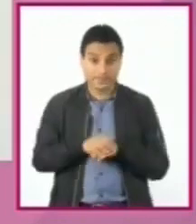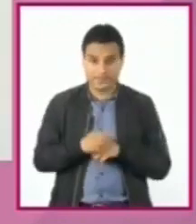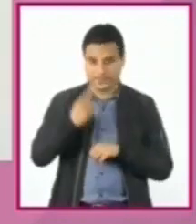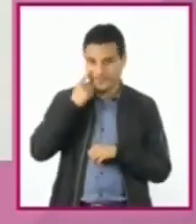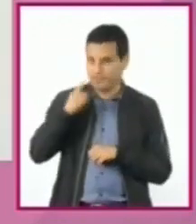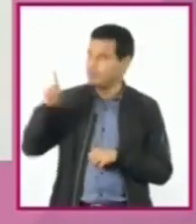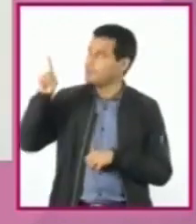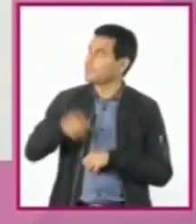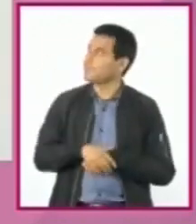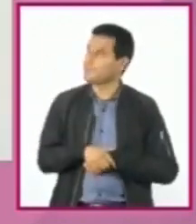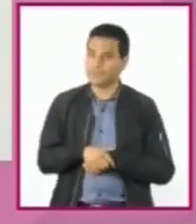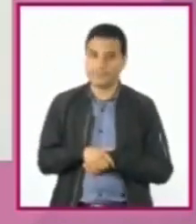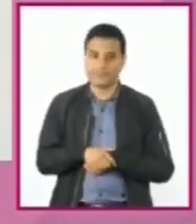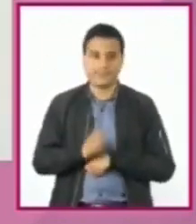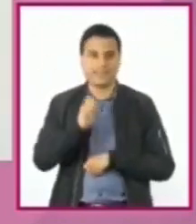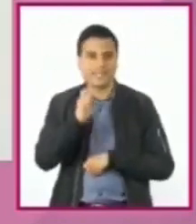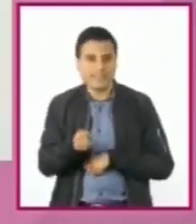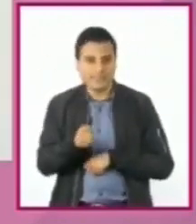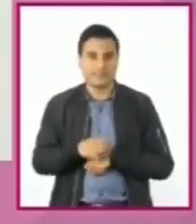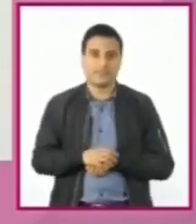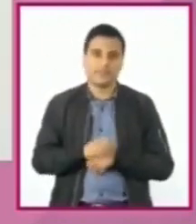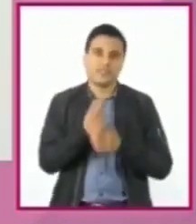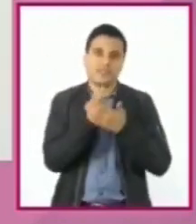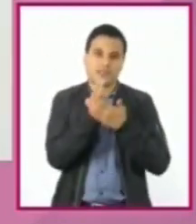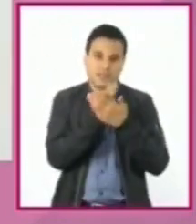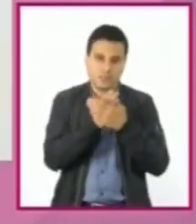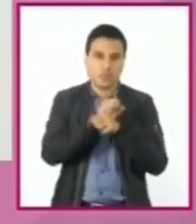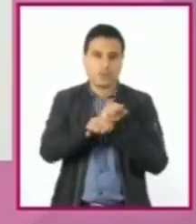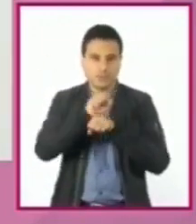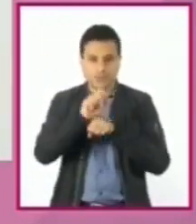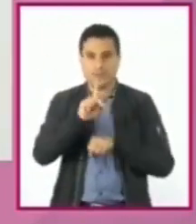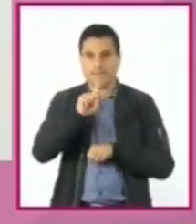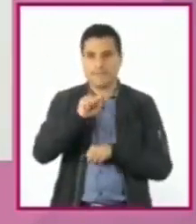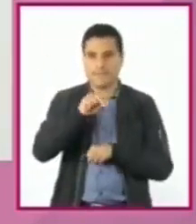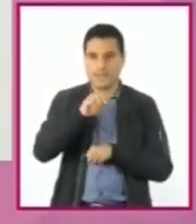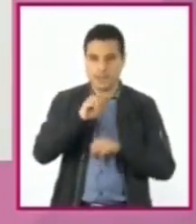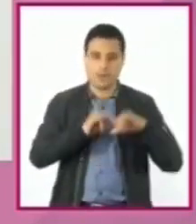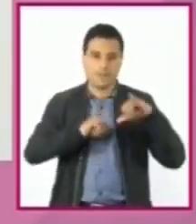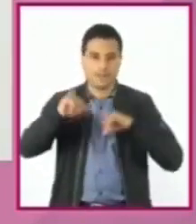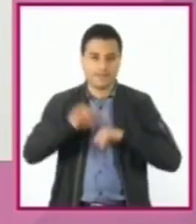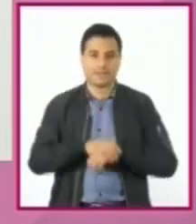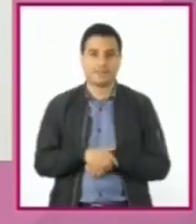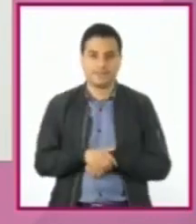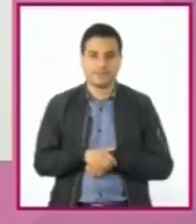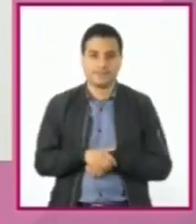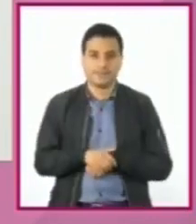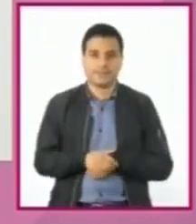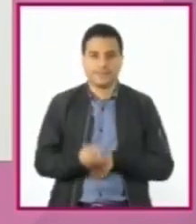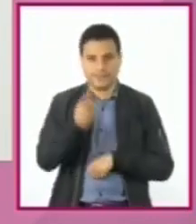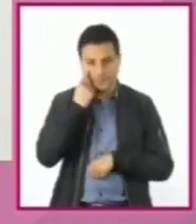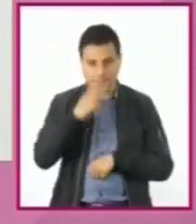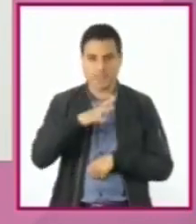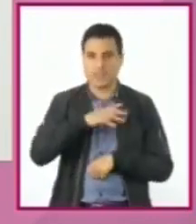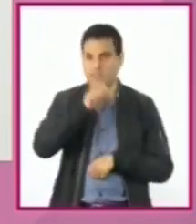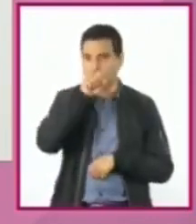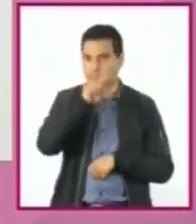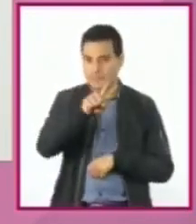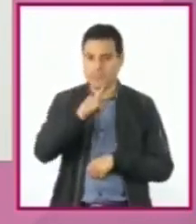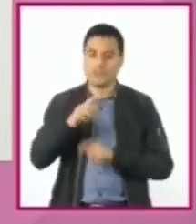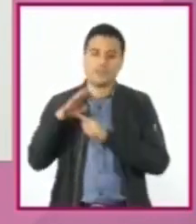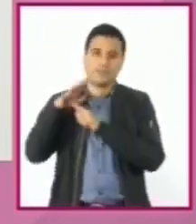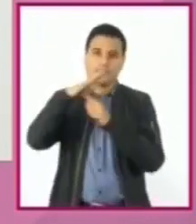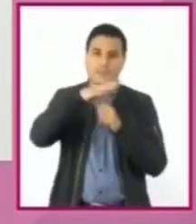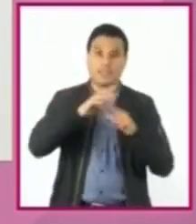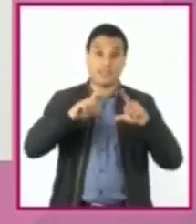Representaciones cartográficas son croquis, planos y mapas. Si le sumamos fotografías aéreas e imágenes